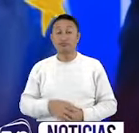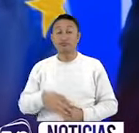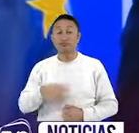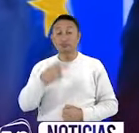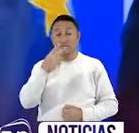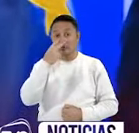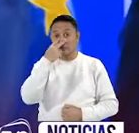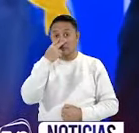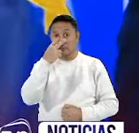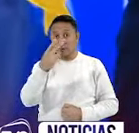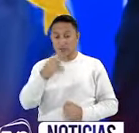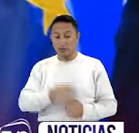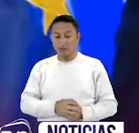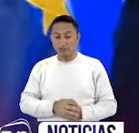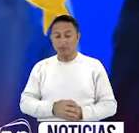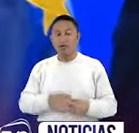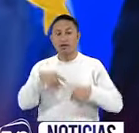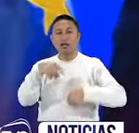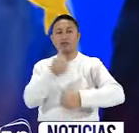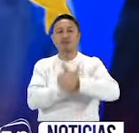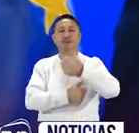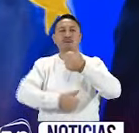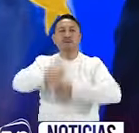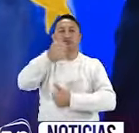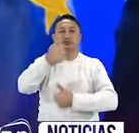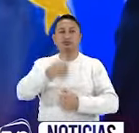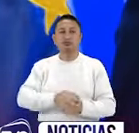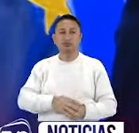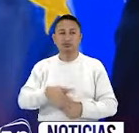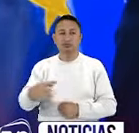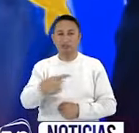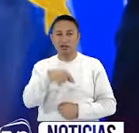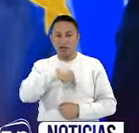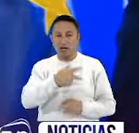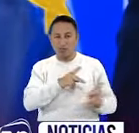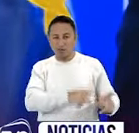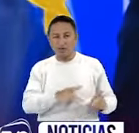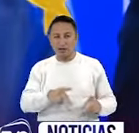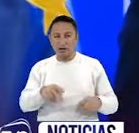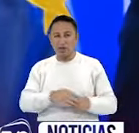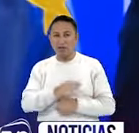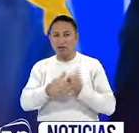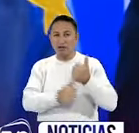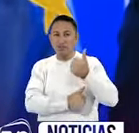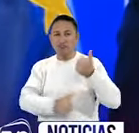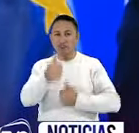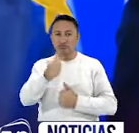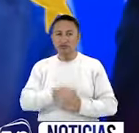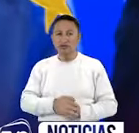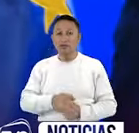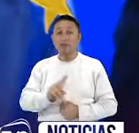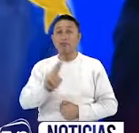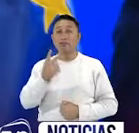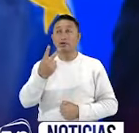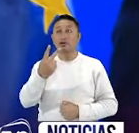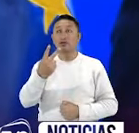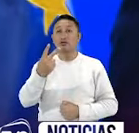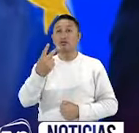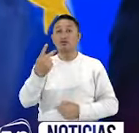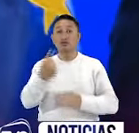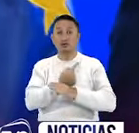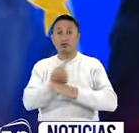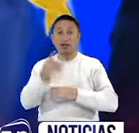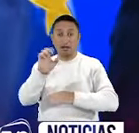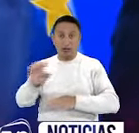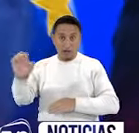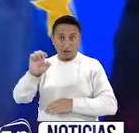de golpe de Estado, porque eso era lo que estaba planificado, las 2 primeras semanas de enero se los iba a ejecutar.